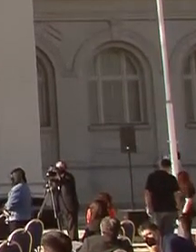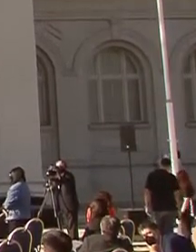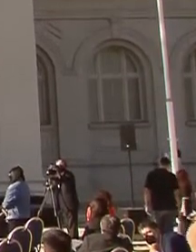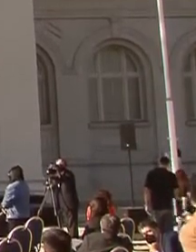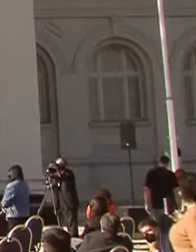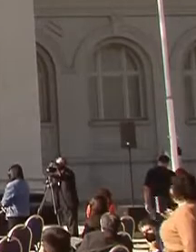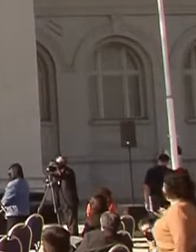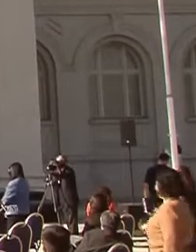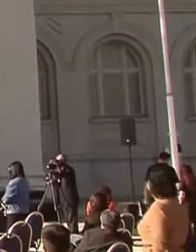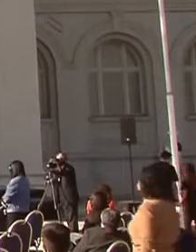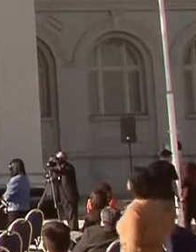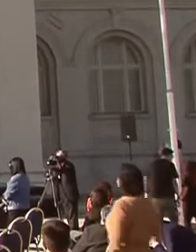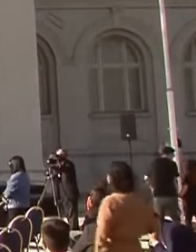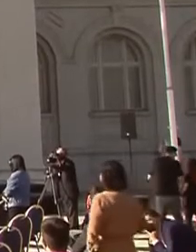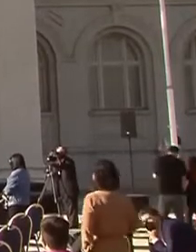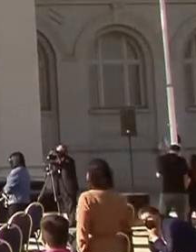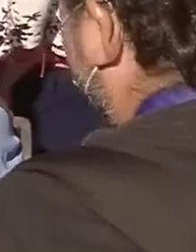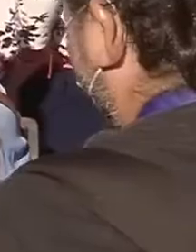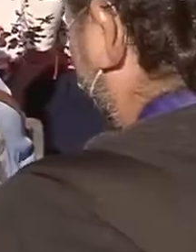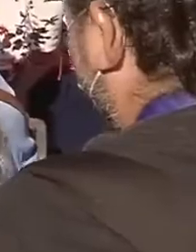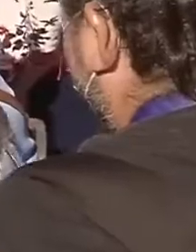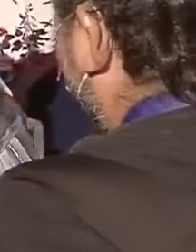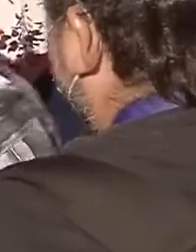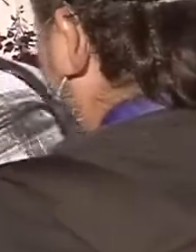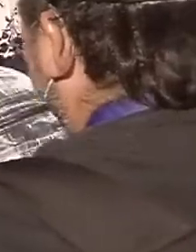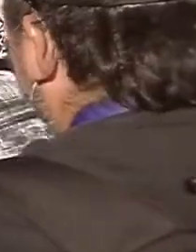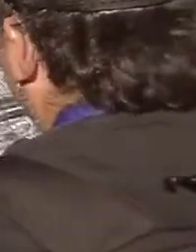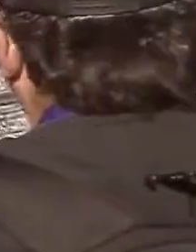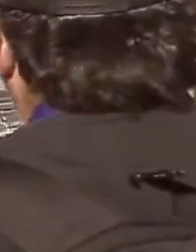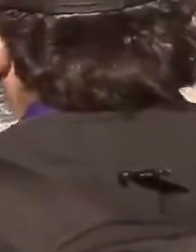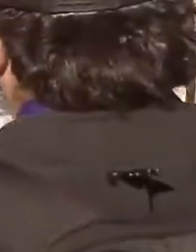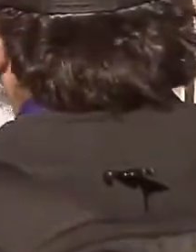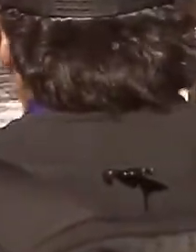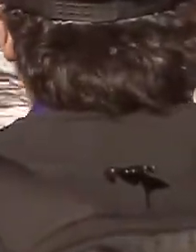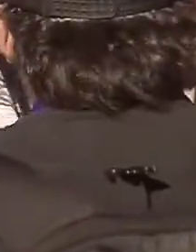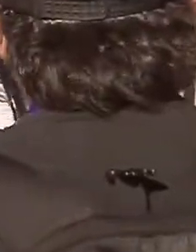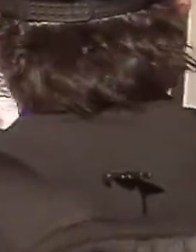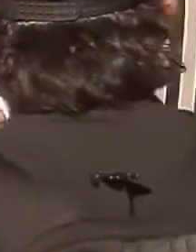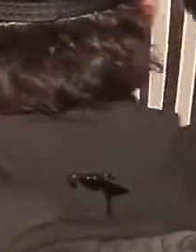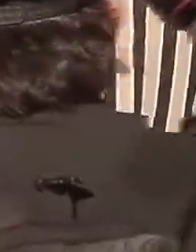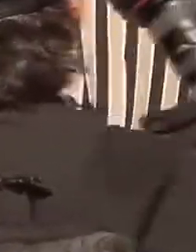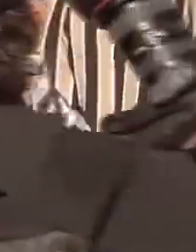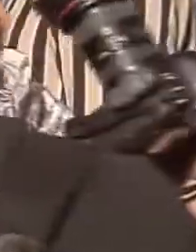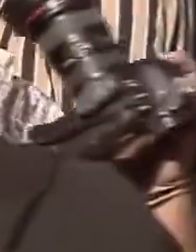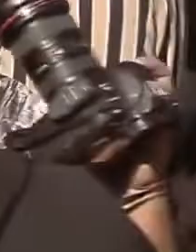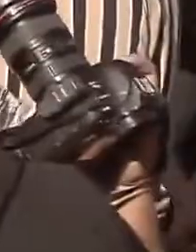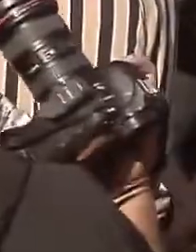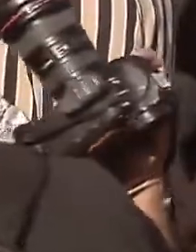Gracias.